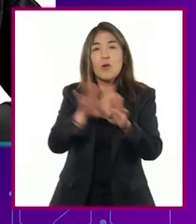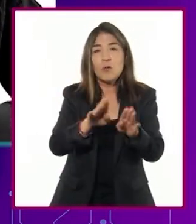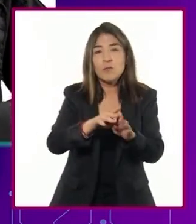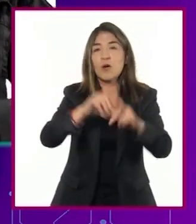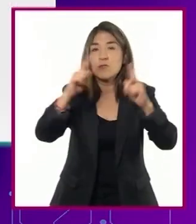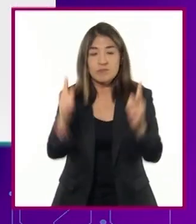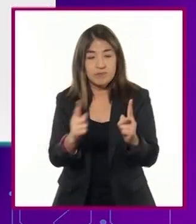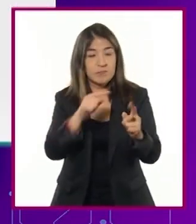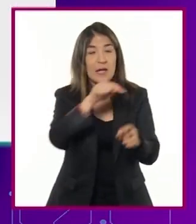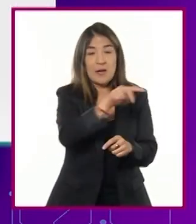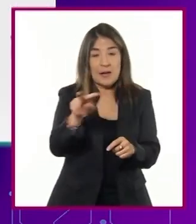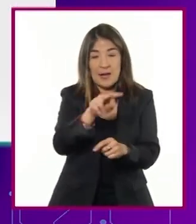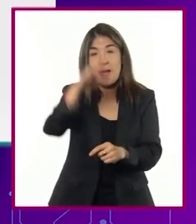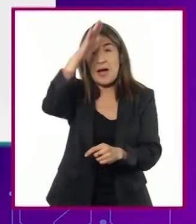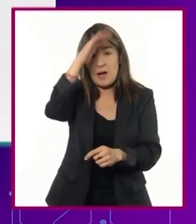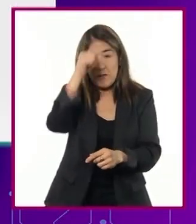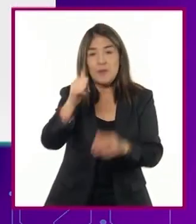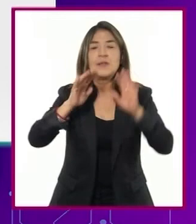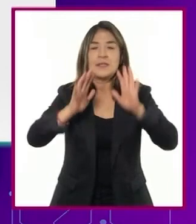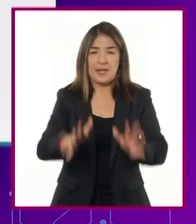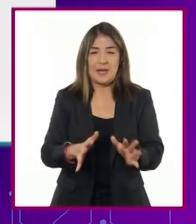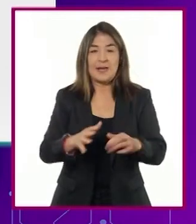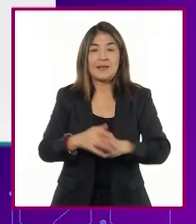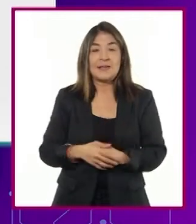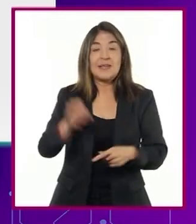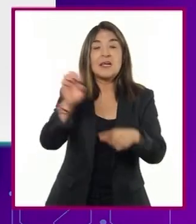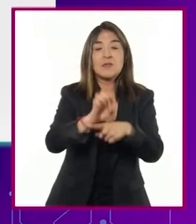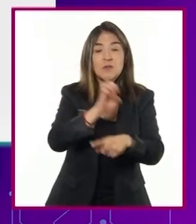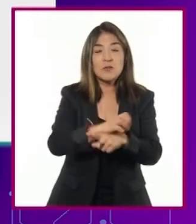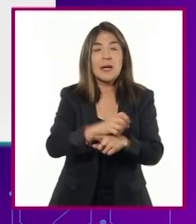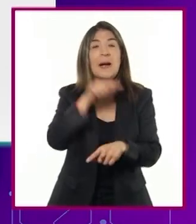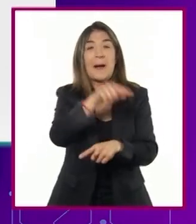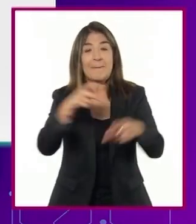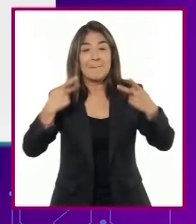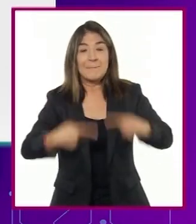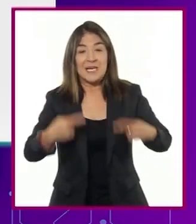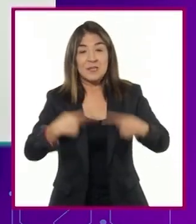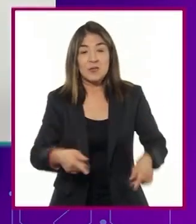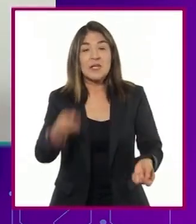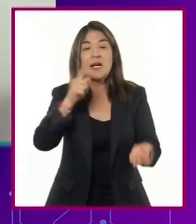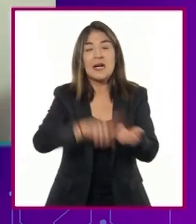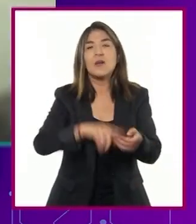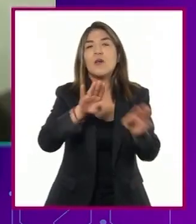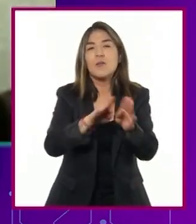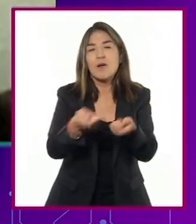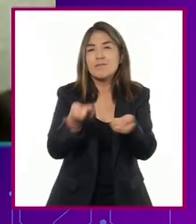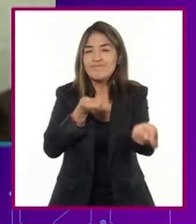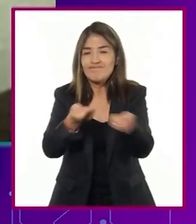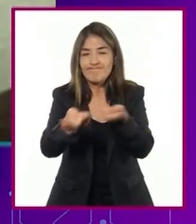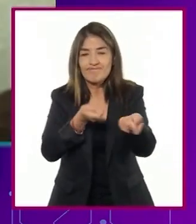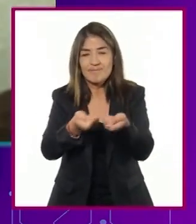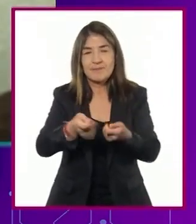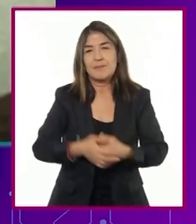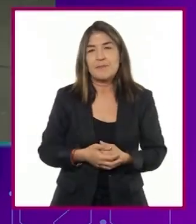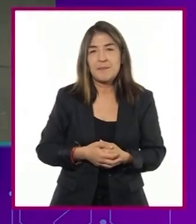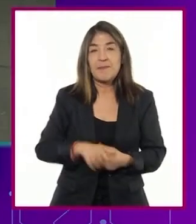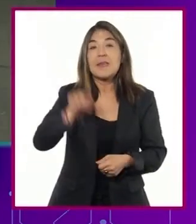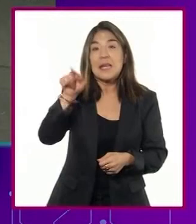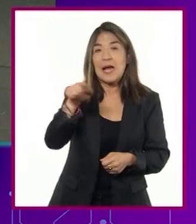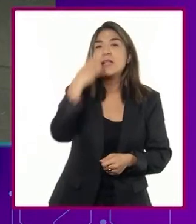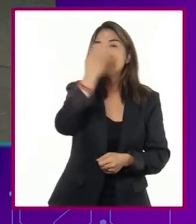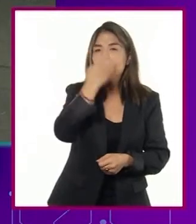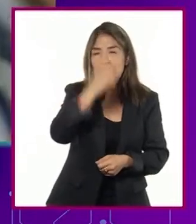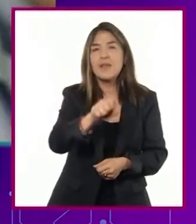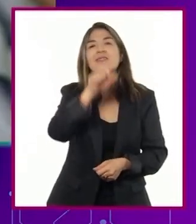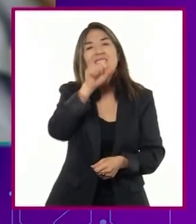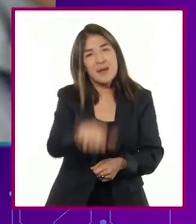han de respetar. Entonces, lo que hace esa persona ajena es mediar. La escuela es otro espacio donde